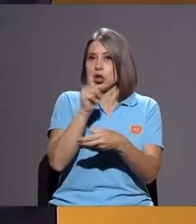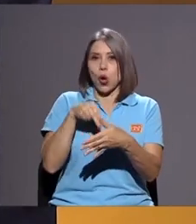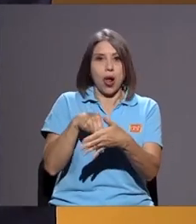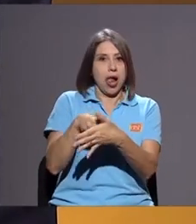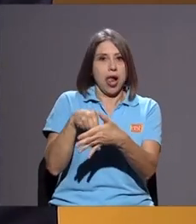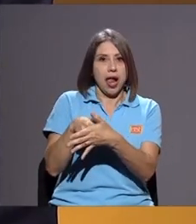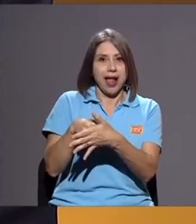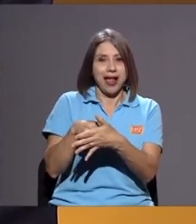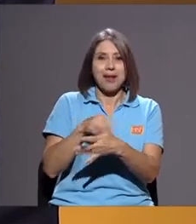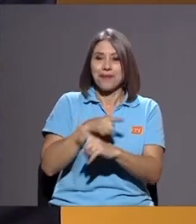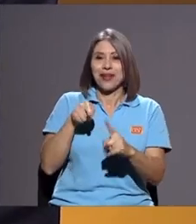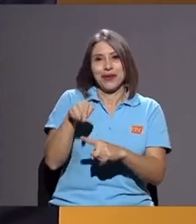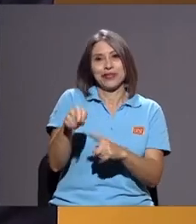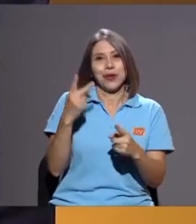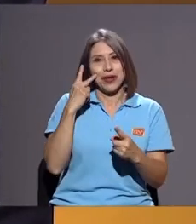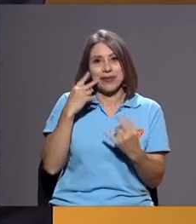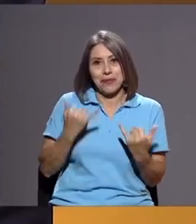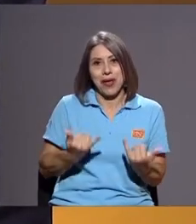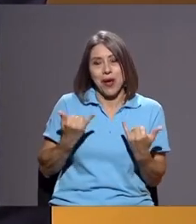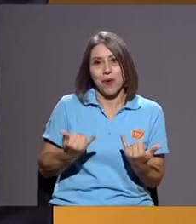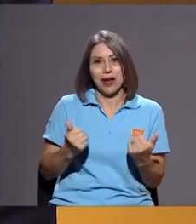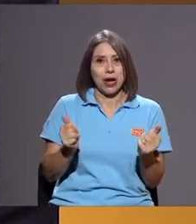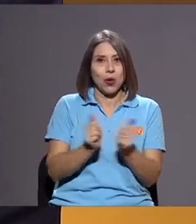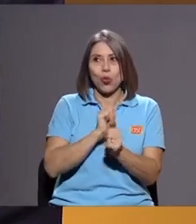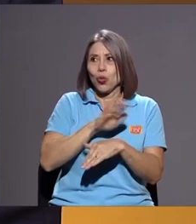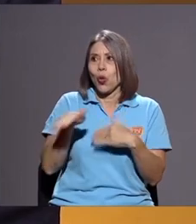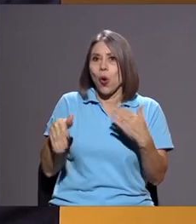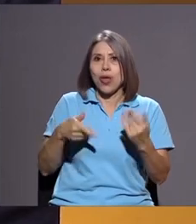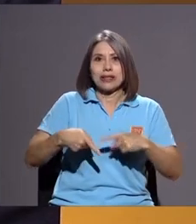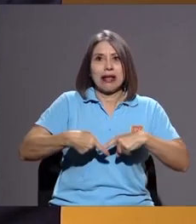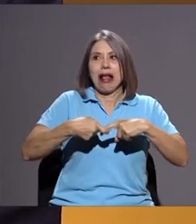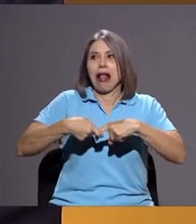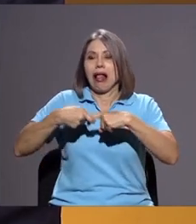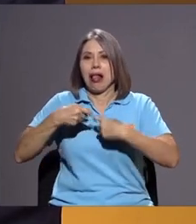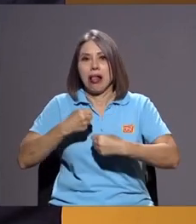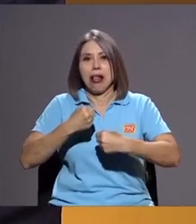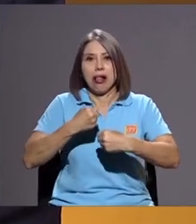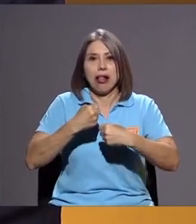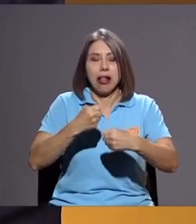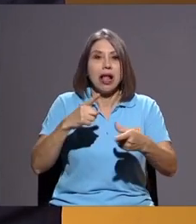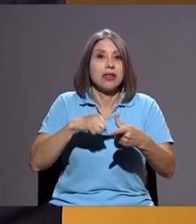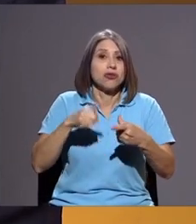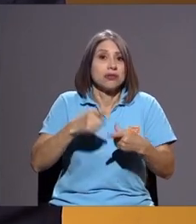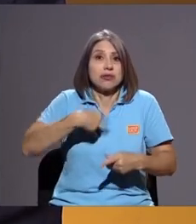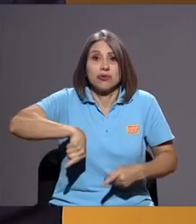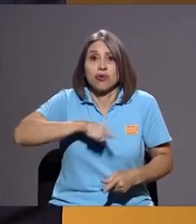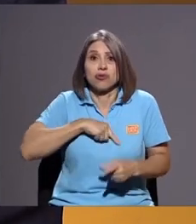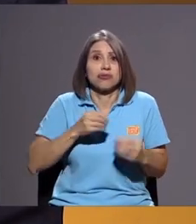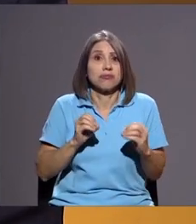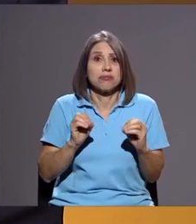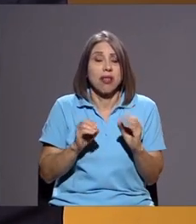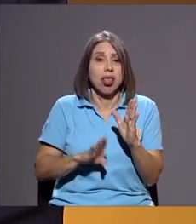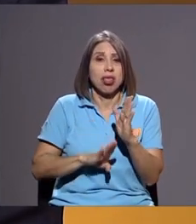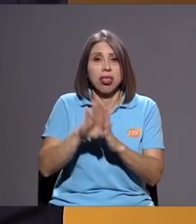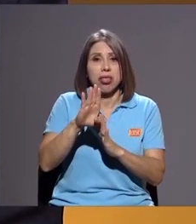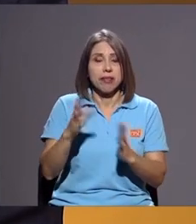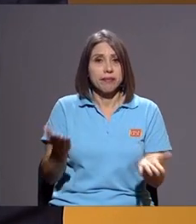estamos viendo en todo en todas estas parálisis de no vamos como sería no vamos a avanzar